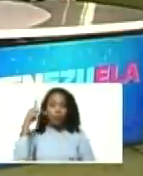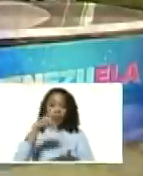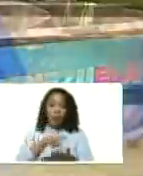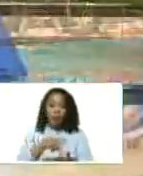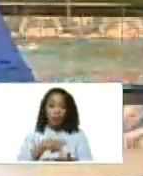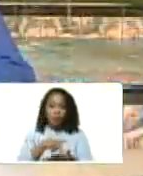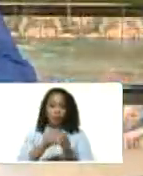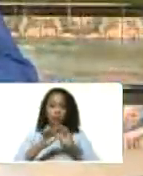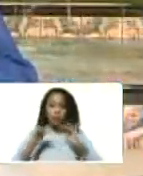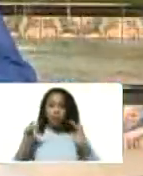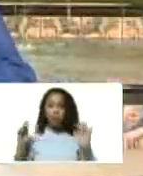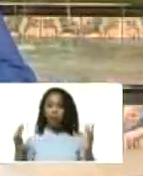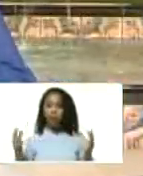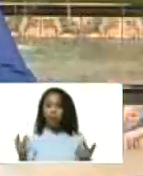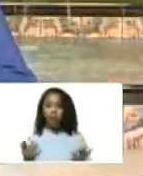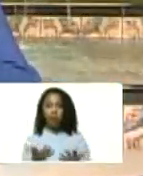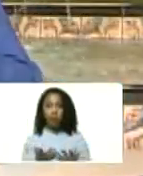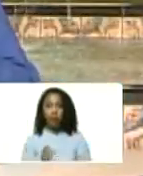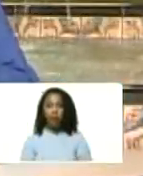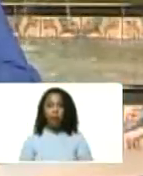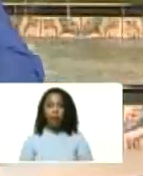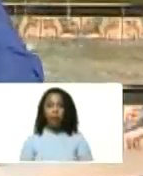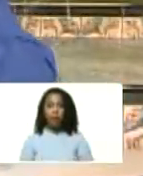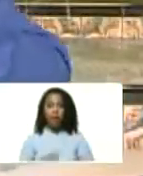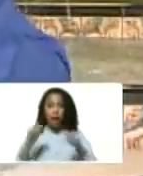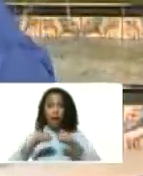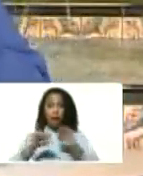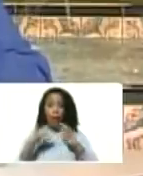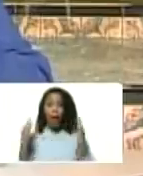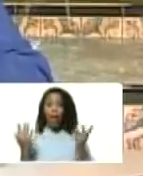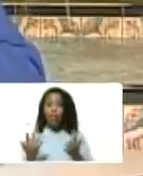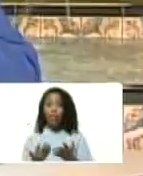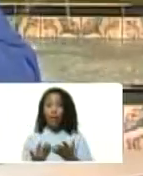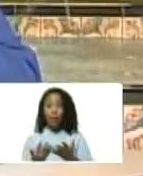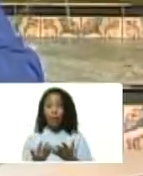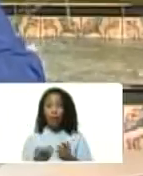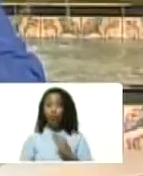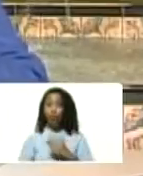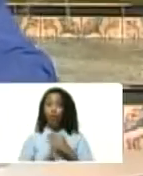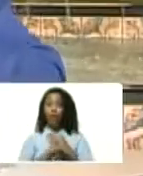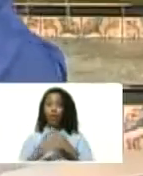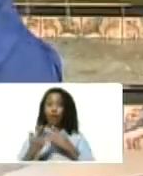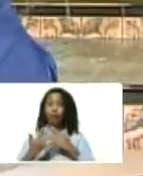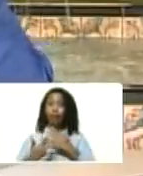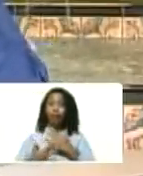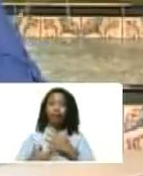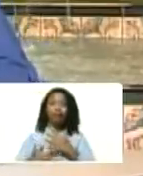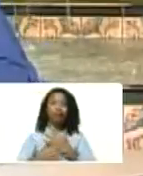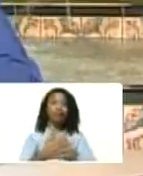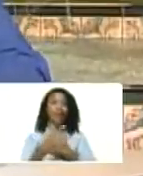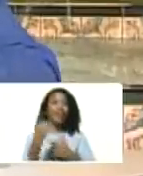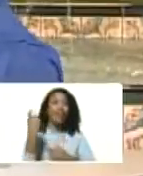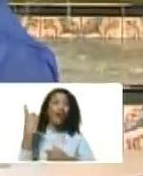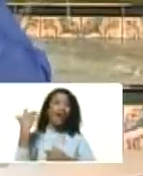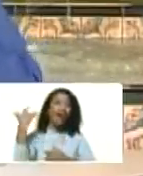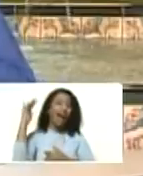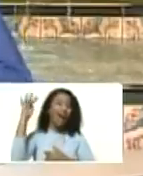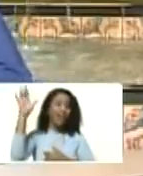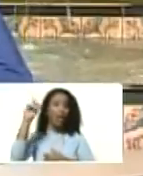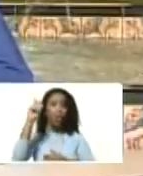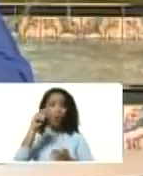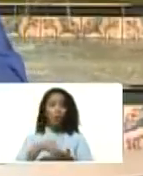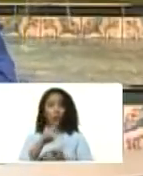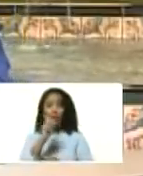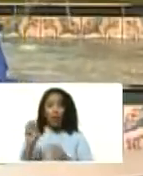la pandemia en esta pandemia pica y se extiende dije 2020 completo 2021